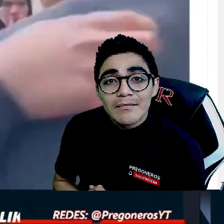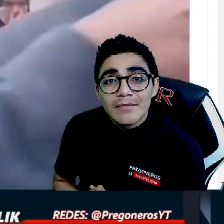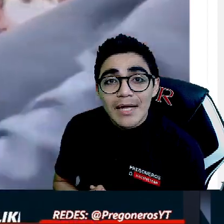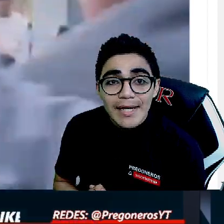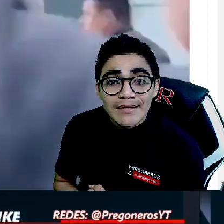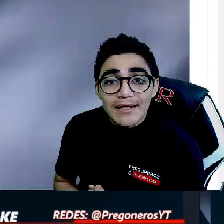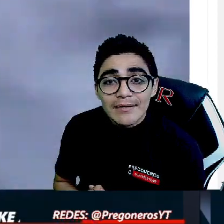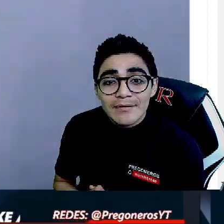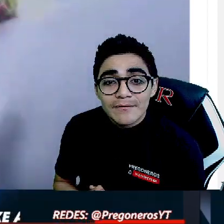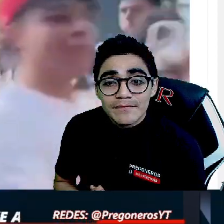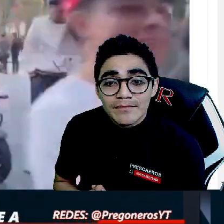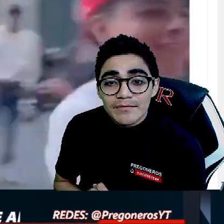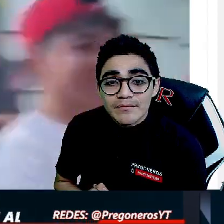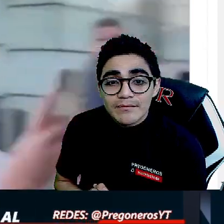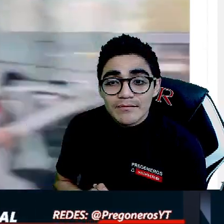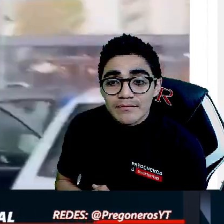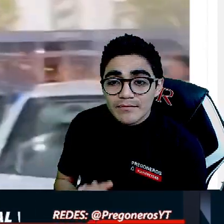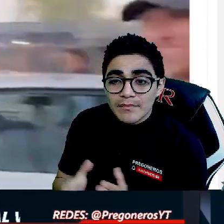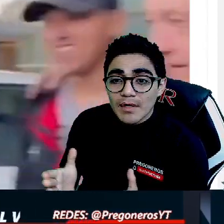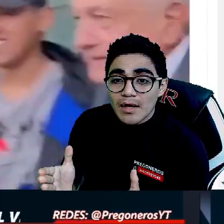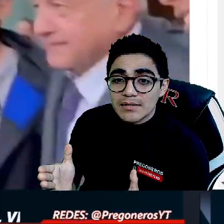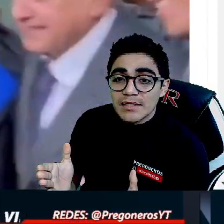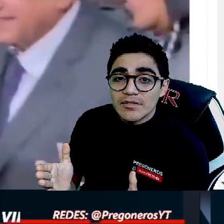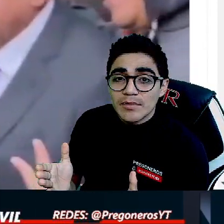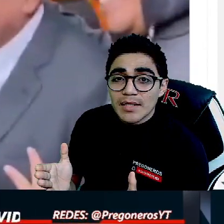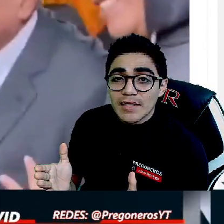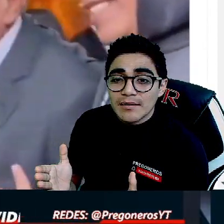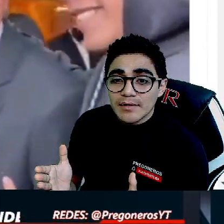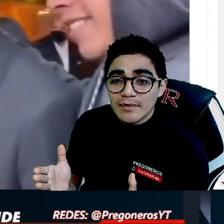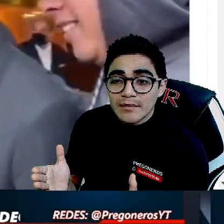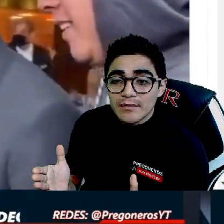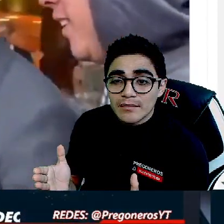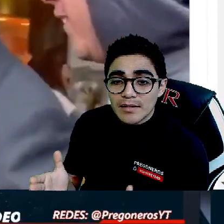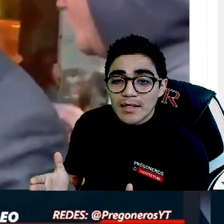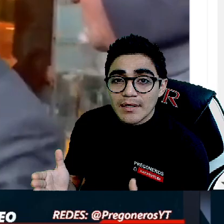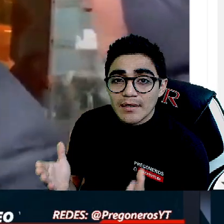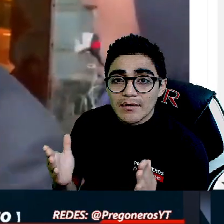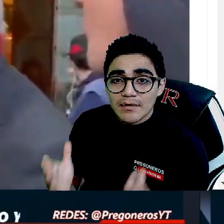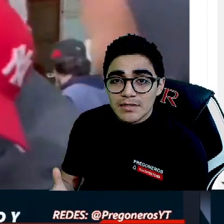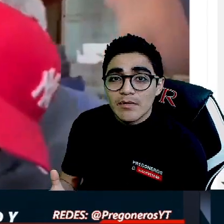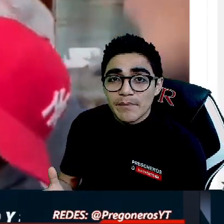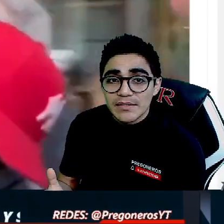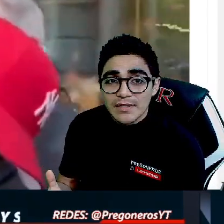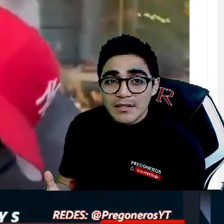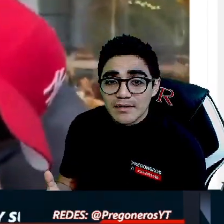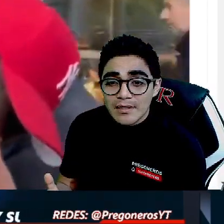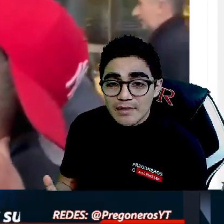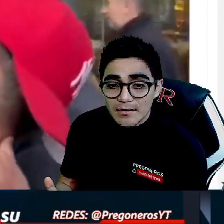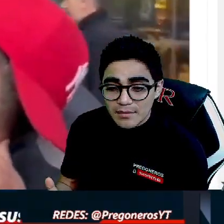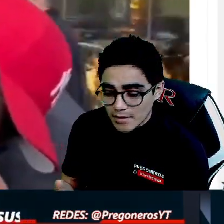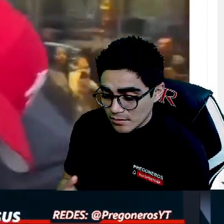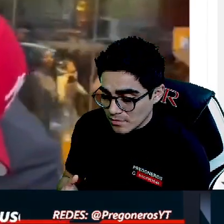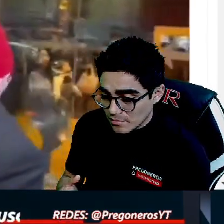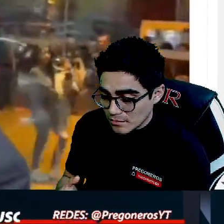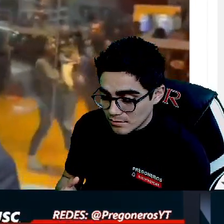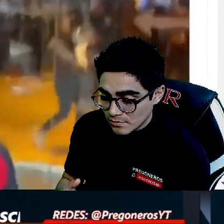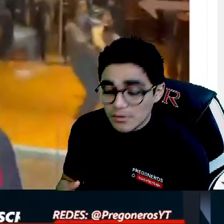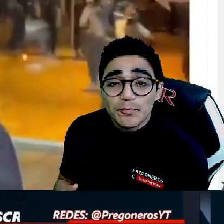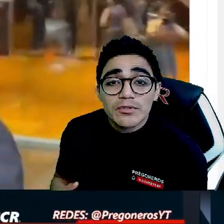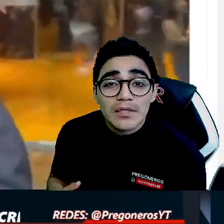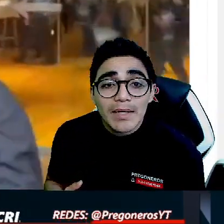la realidad Así es como la gente quiere reciba al presidente y digo